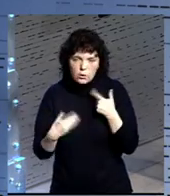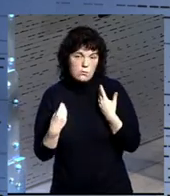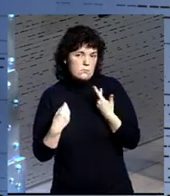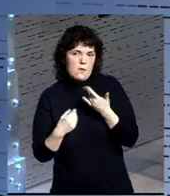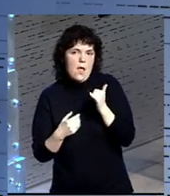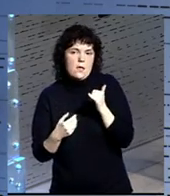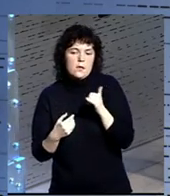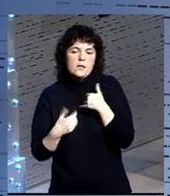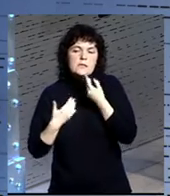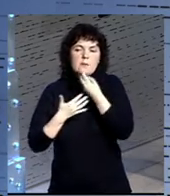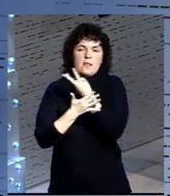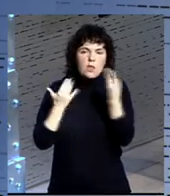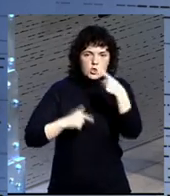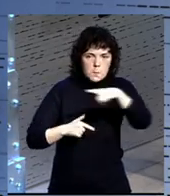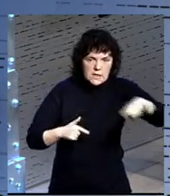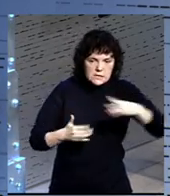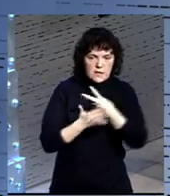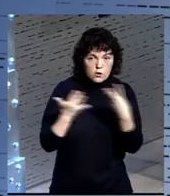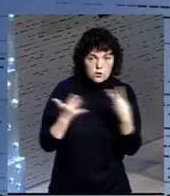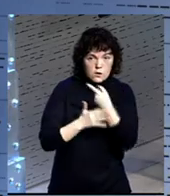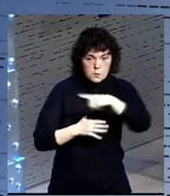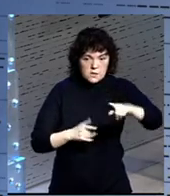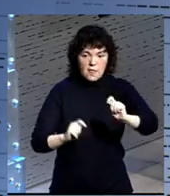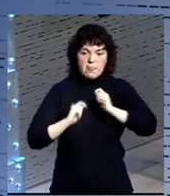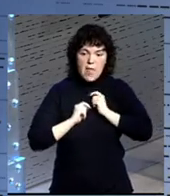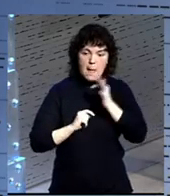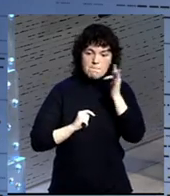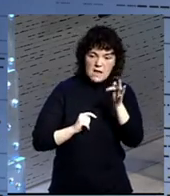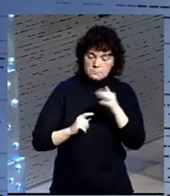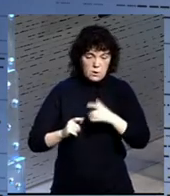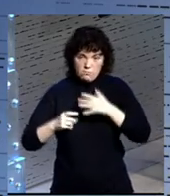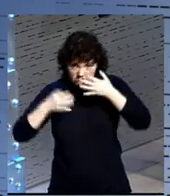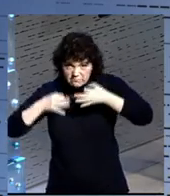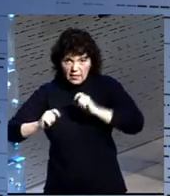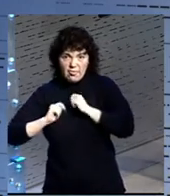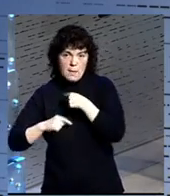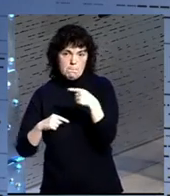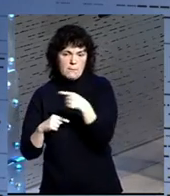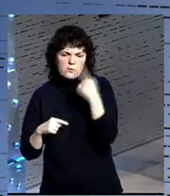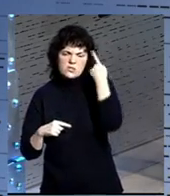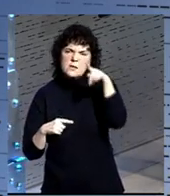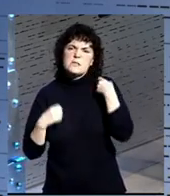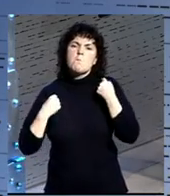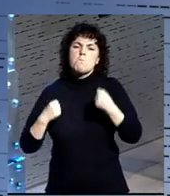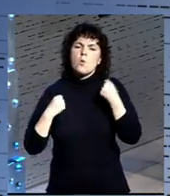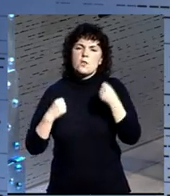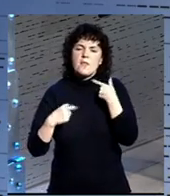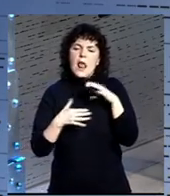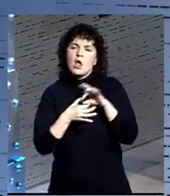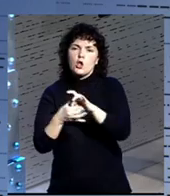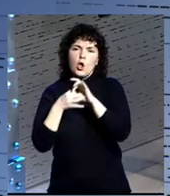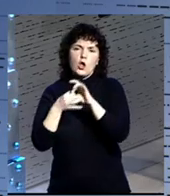Cada 18 meses nos daban más por menos. Ya sabíamos el potencial que tenía consigo la